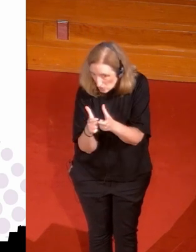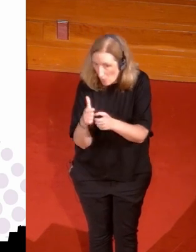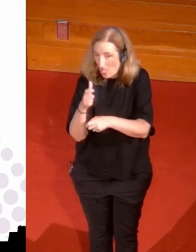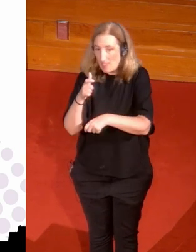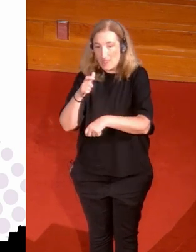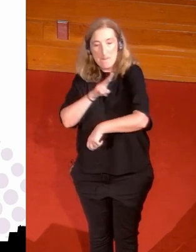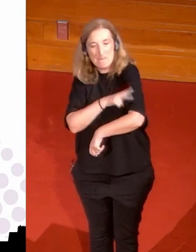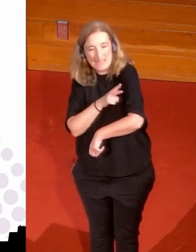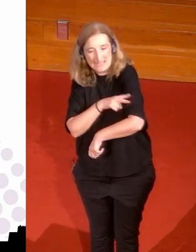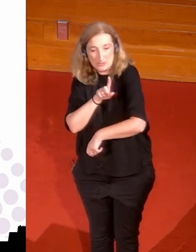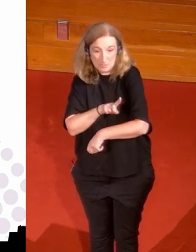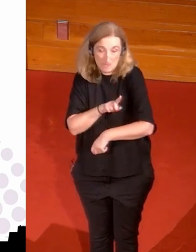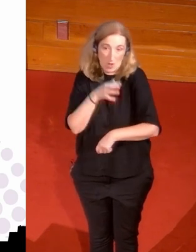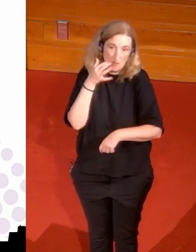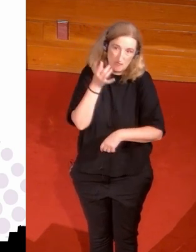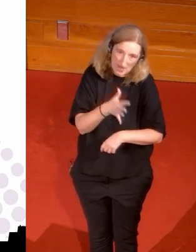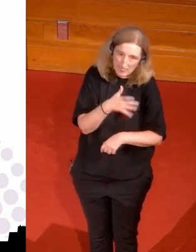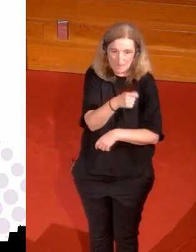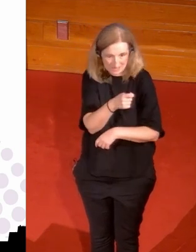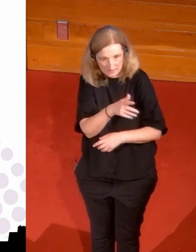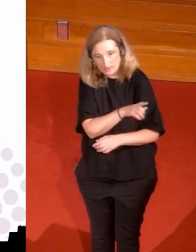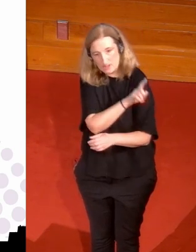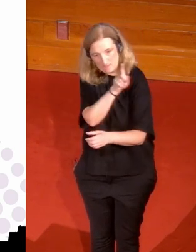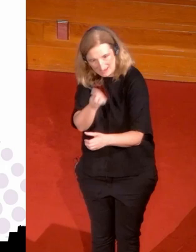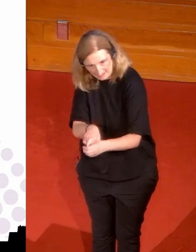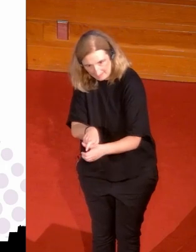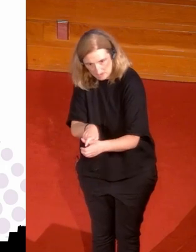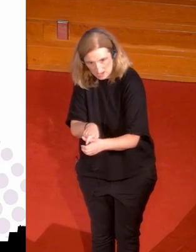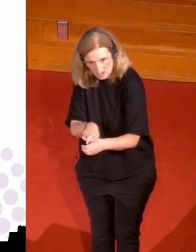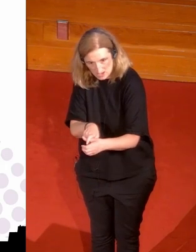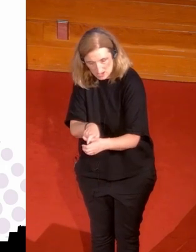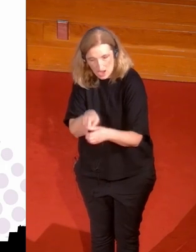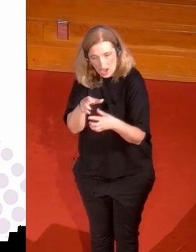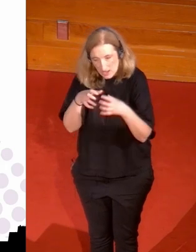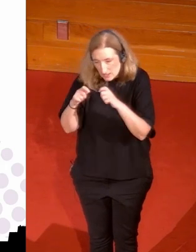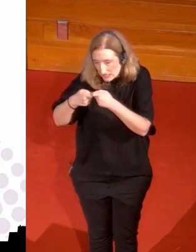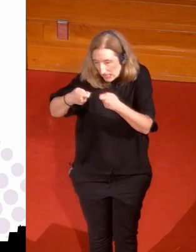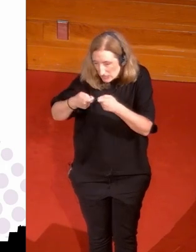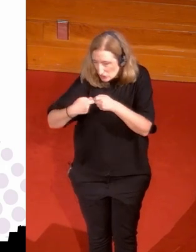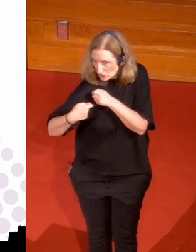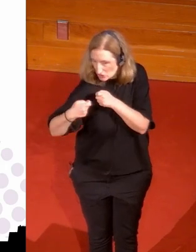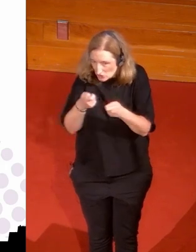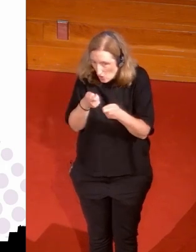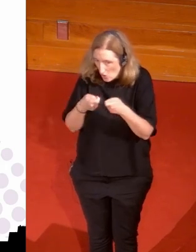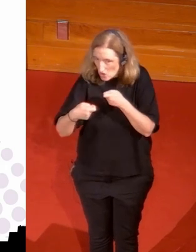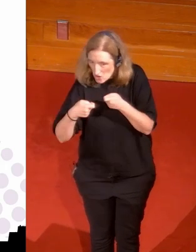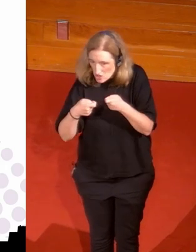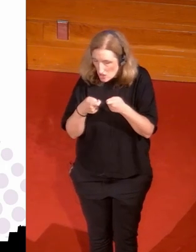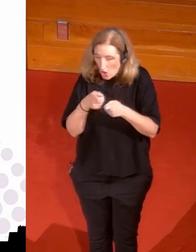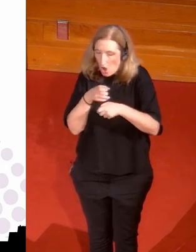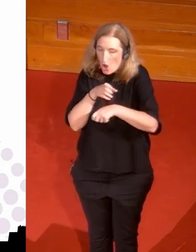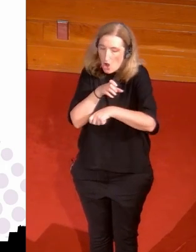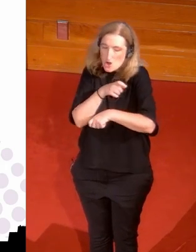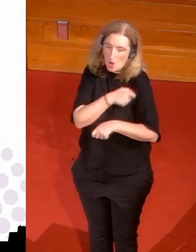ministros o en el caso de Francia presidente Y entonces entonces hay una tensión entre lo que quiere